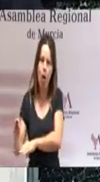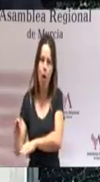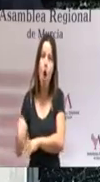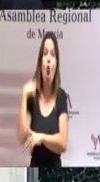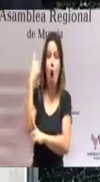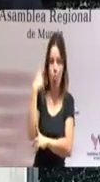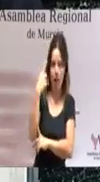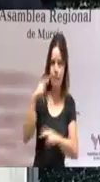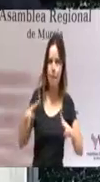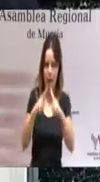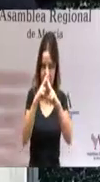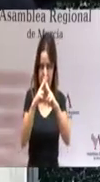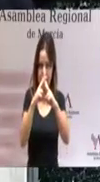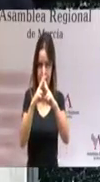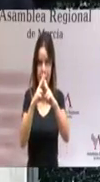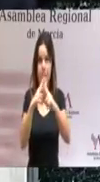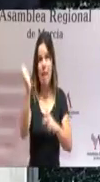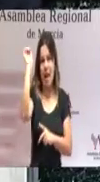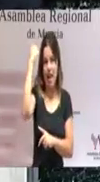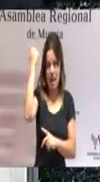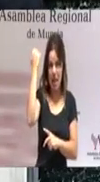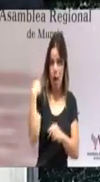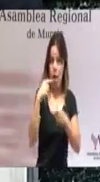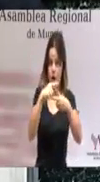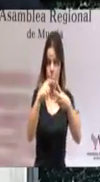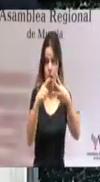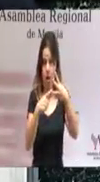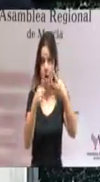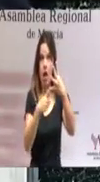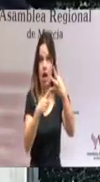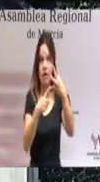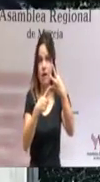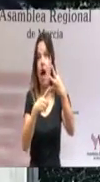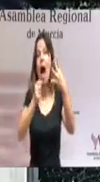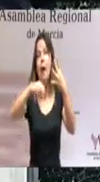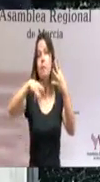Londres, París, Berlín, por este orden, señor presidente, Ámsterdam,